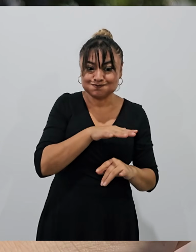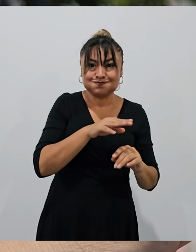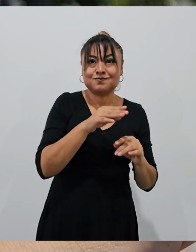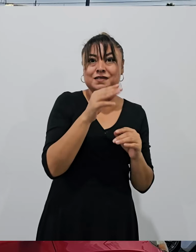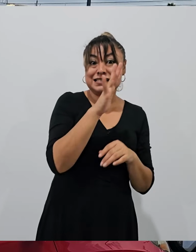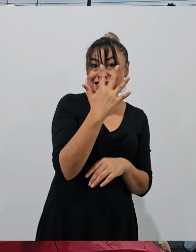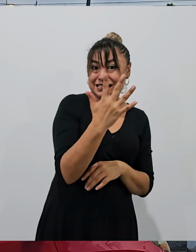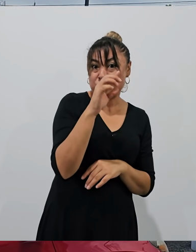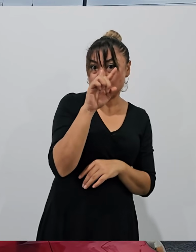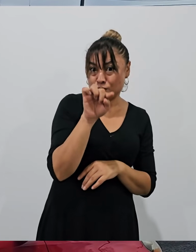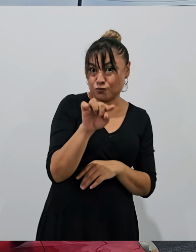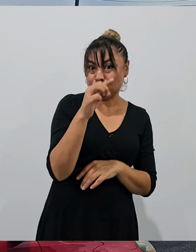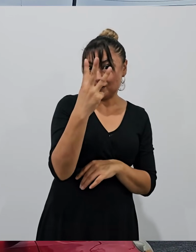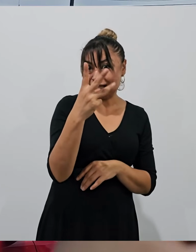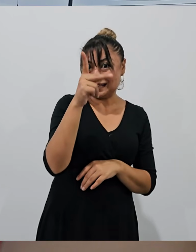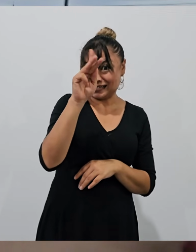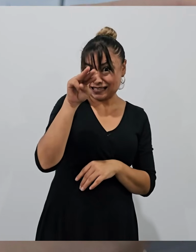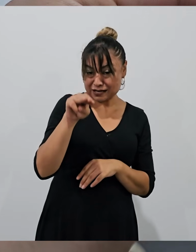área representaban